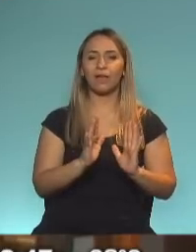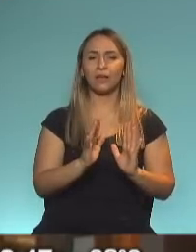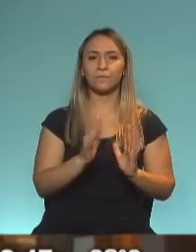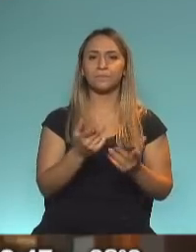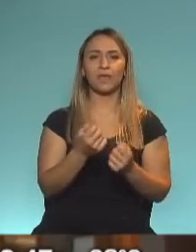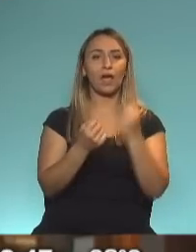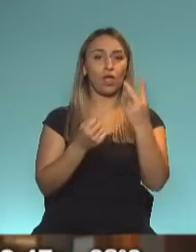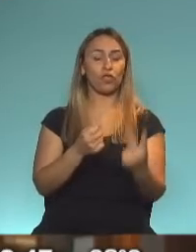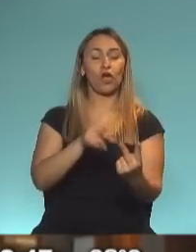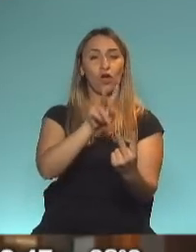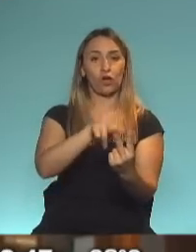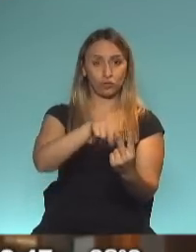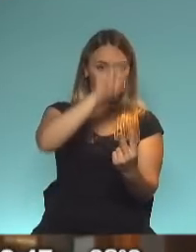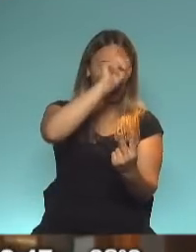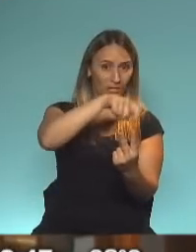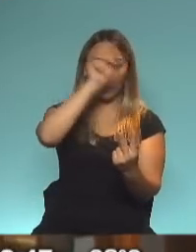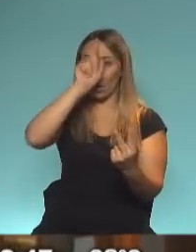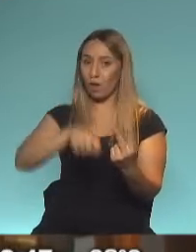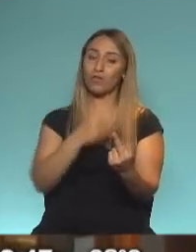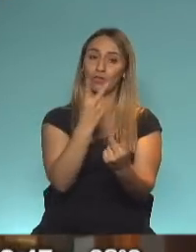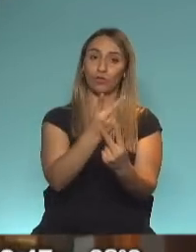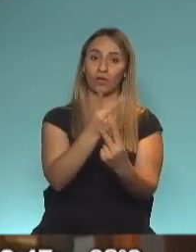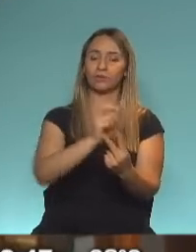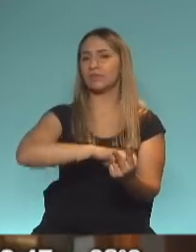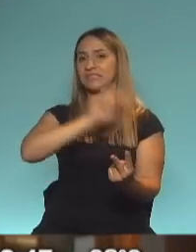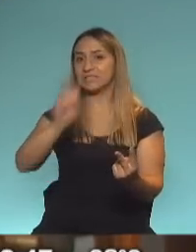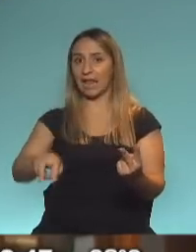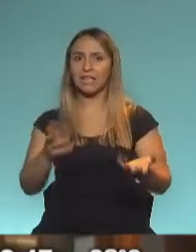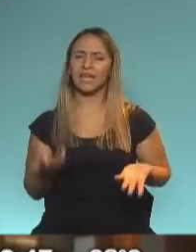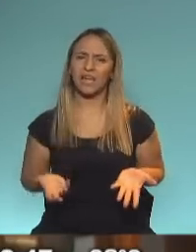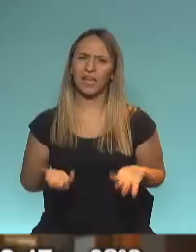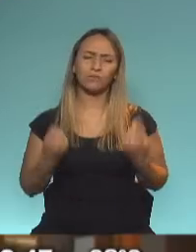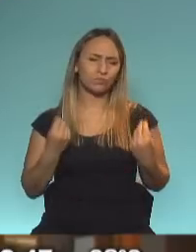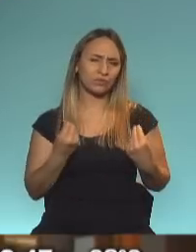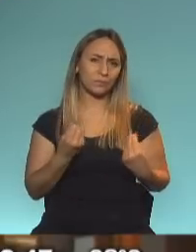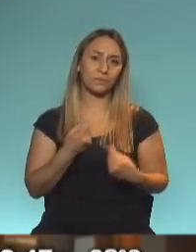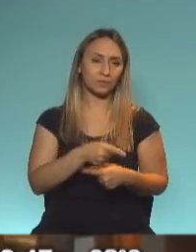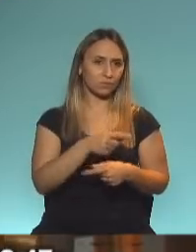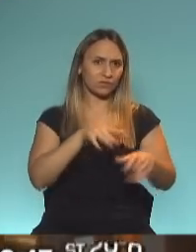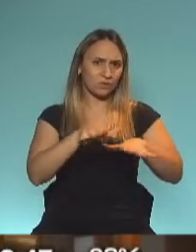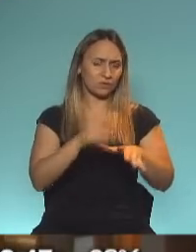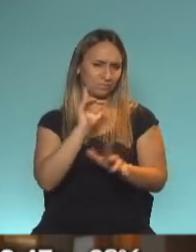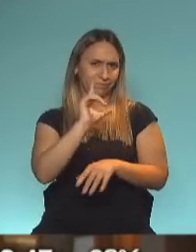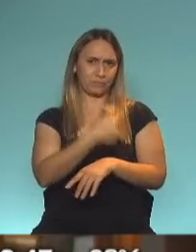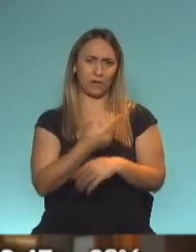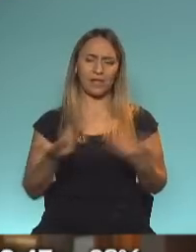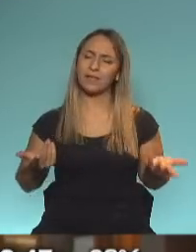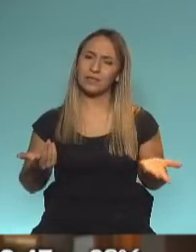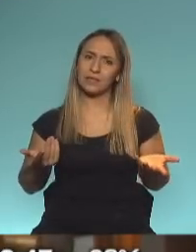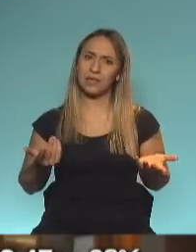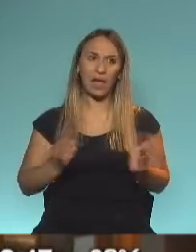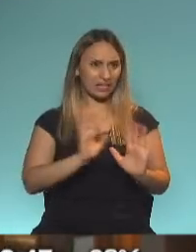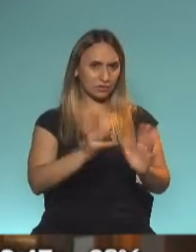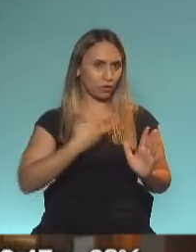a dos jueces, a 2 camaristas, que es una circunstancia inusitada, no para nada